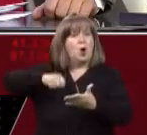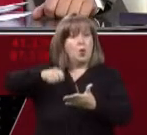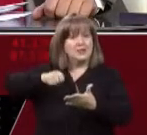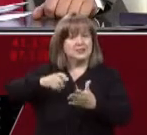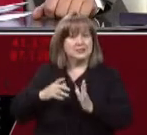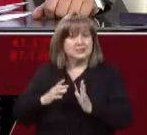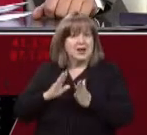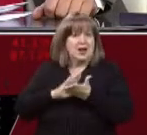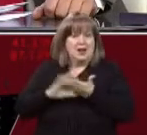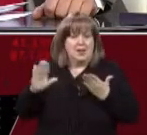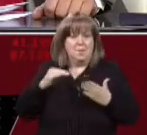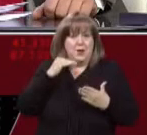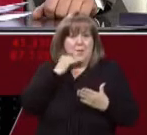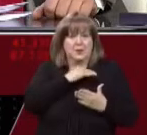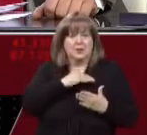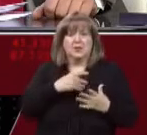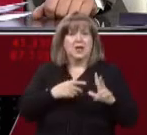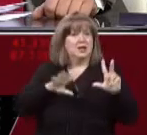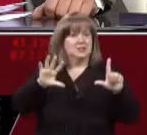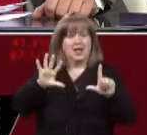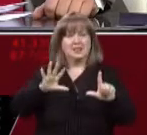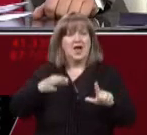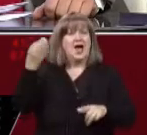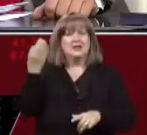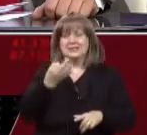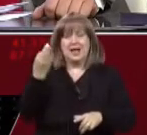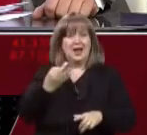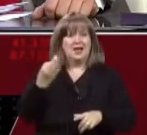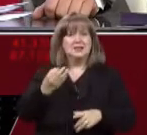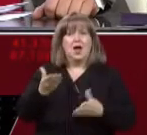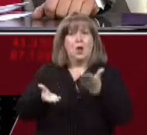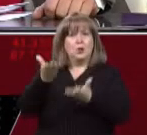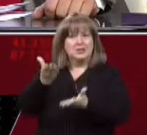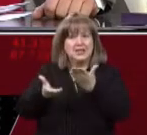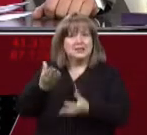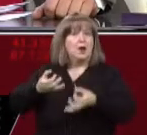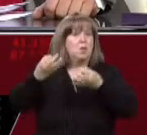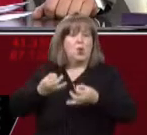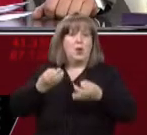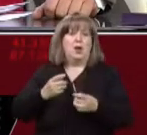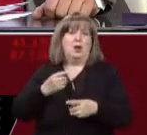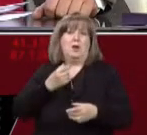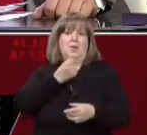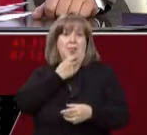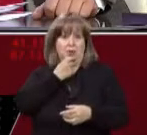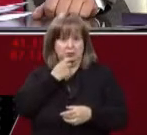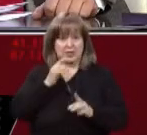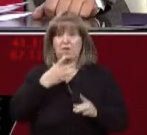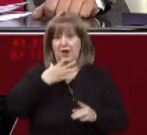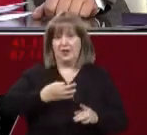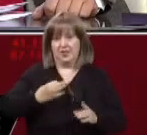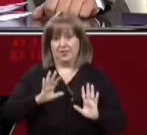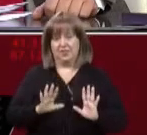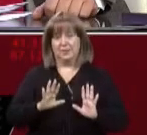los miembros de la Corte, son excelentes personas, tenemos un muy buen poder judicial en la provincia de Mendoza, esto quiero decirlo.